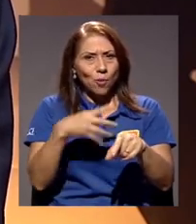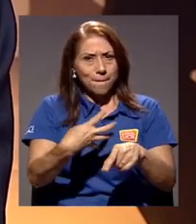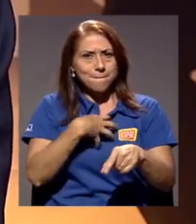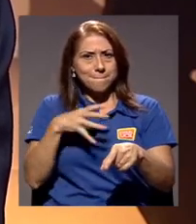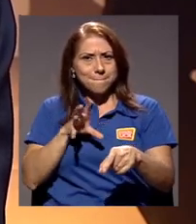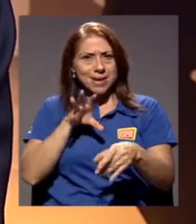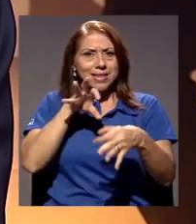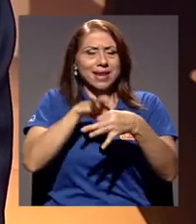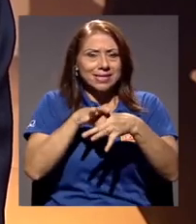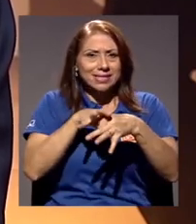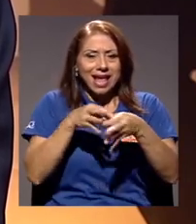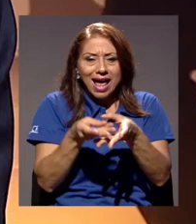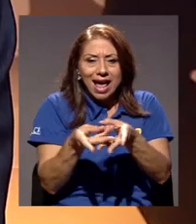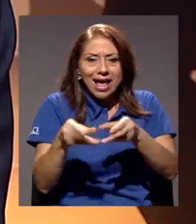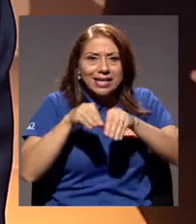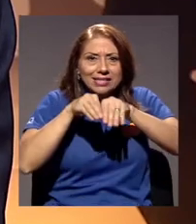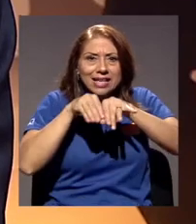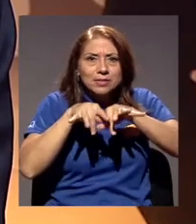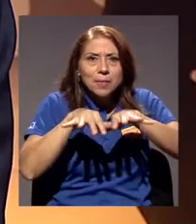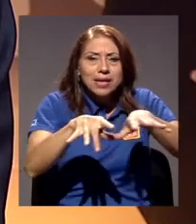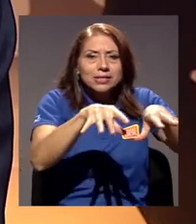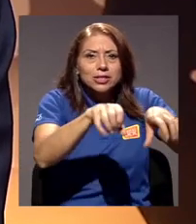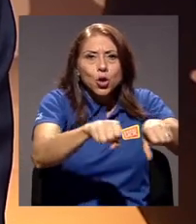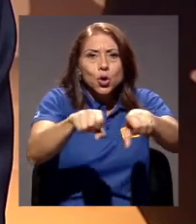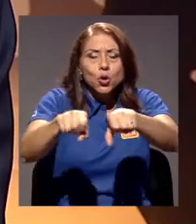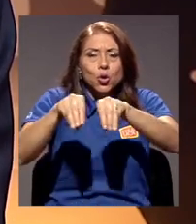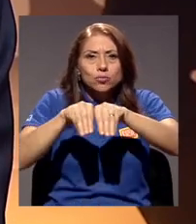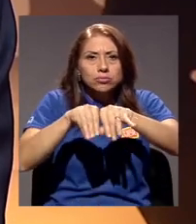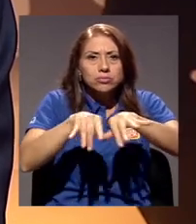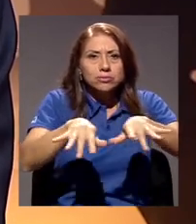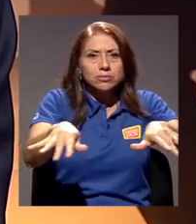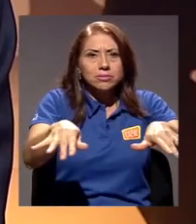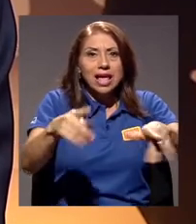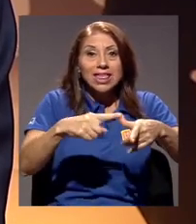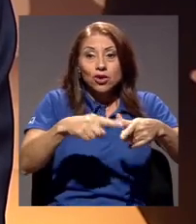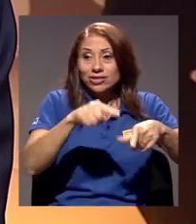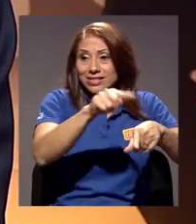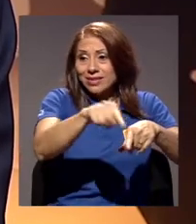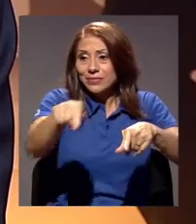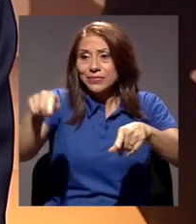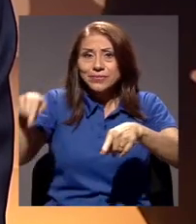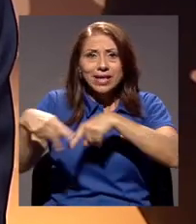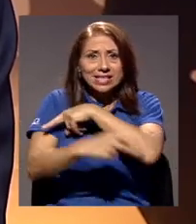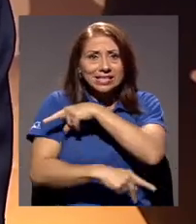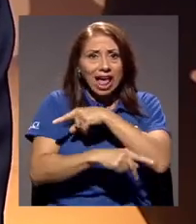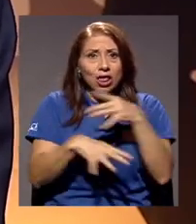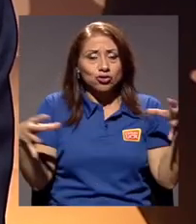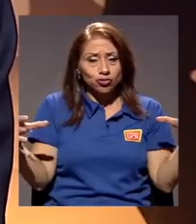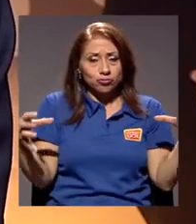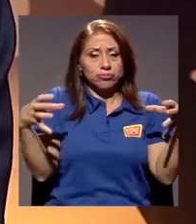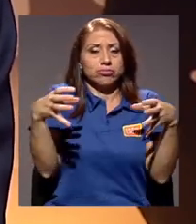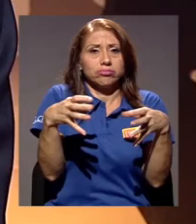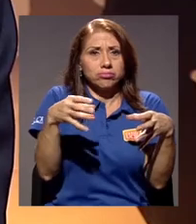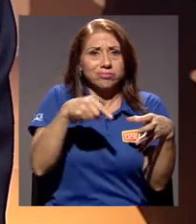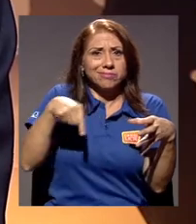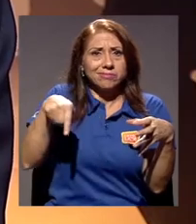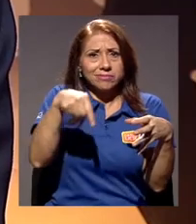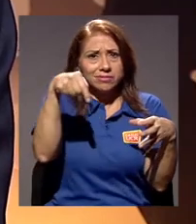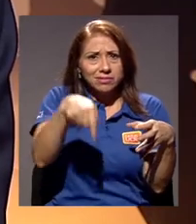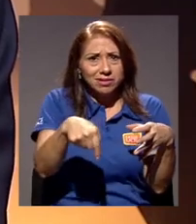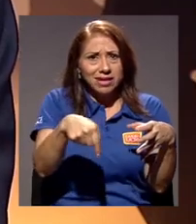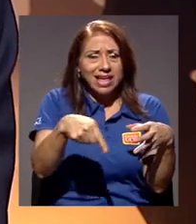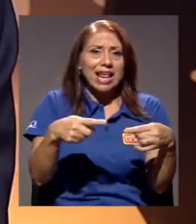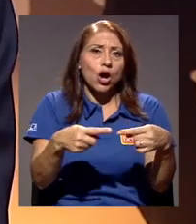ahora lo que ocurre es que esa asociación de estado iba a porque decir que